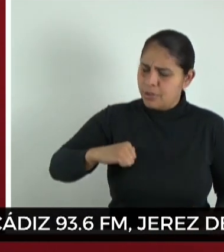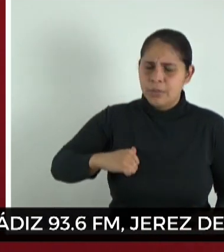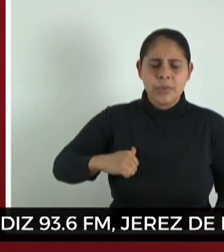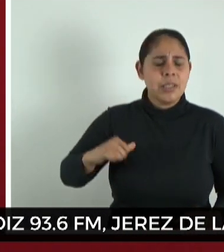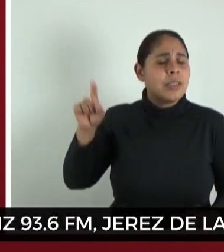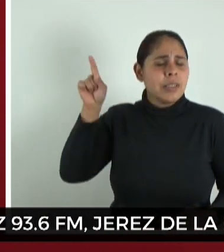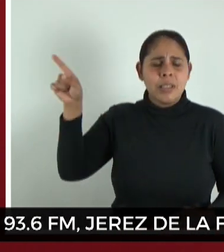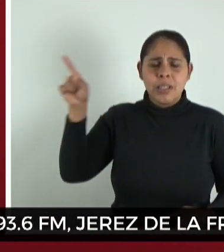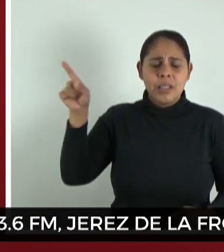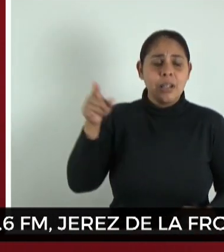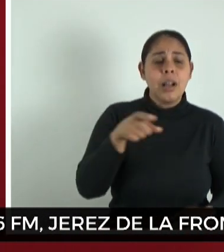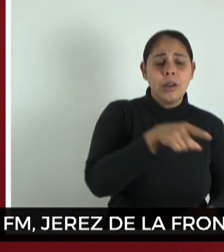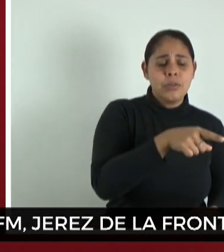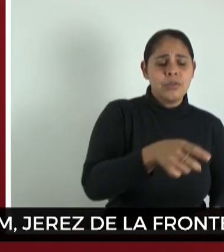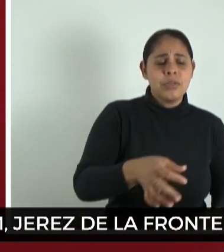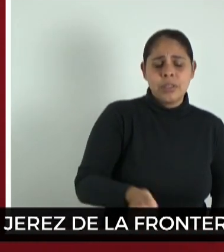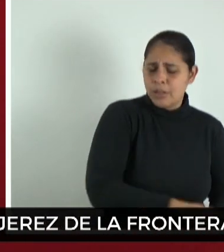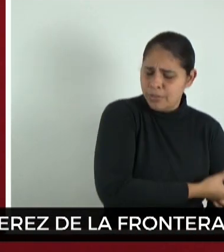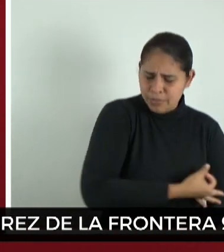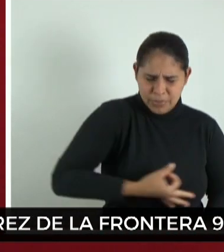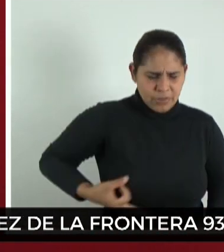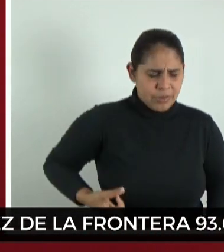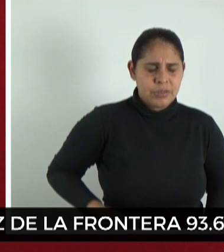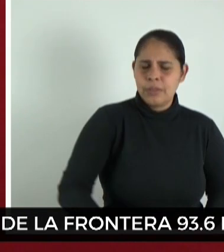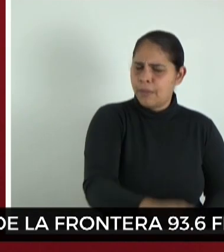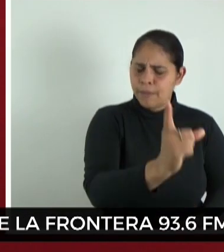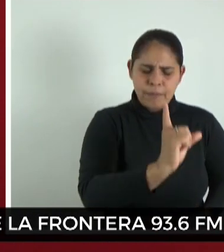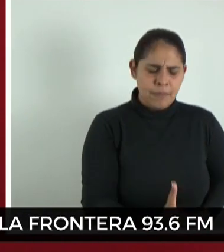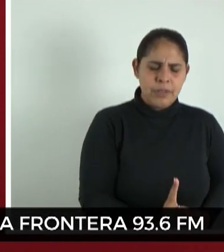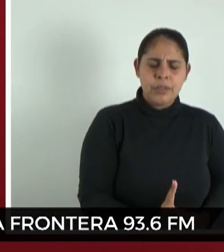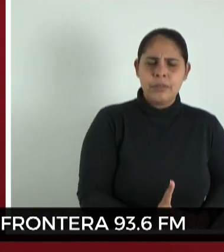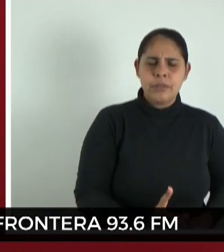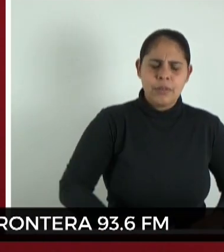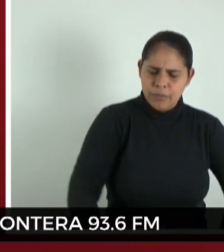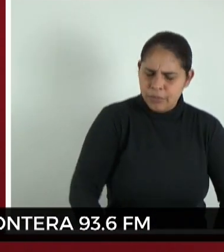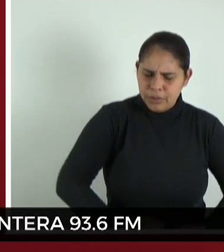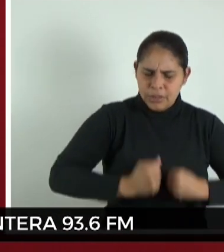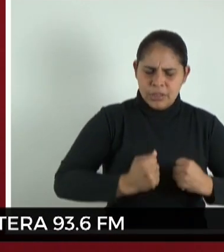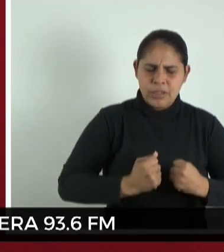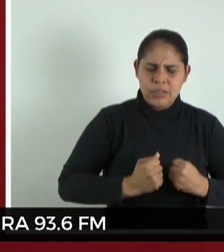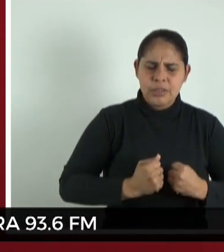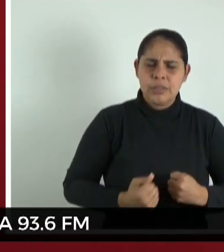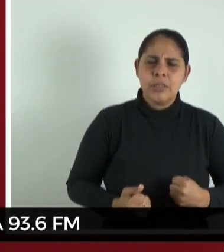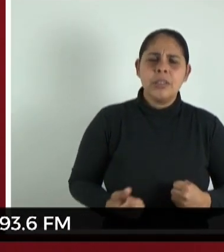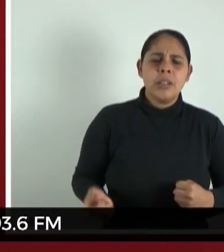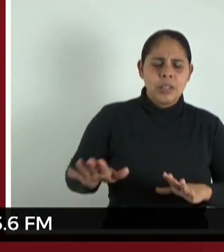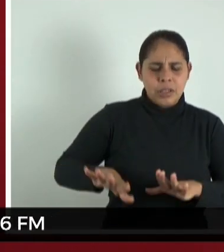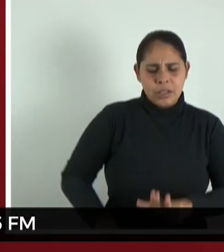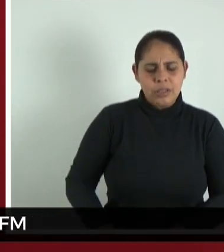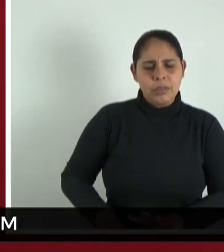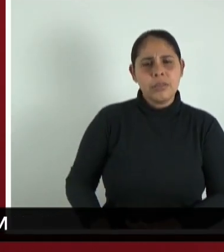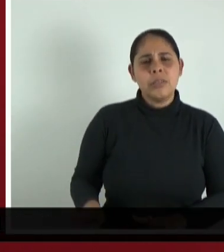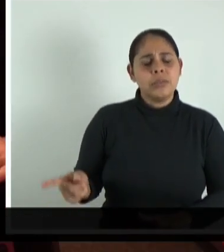le va a perfeccionar, a afirmar, a fortalecer y a establecer.